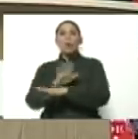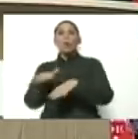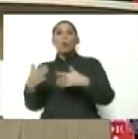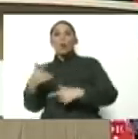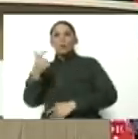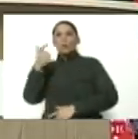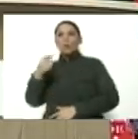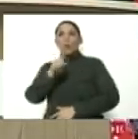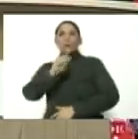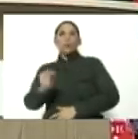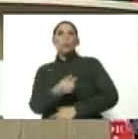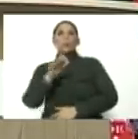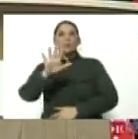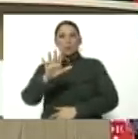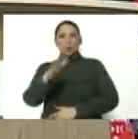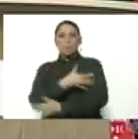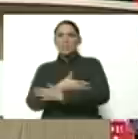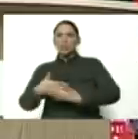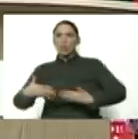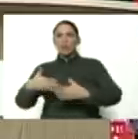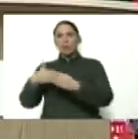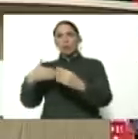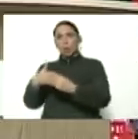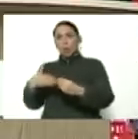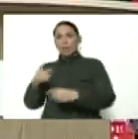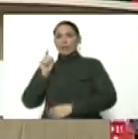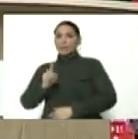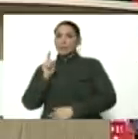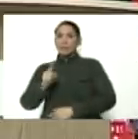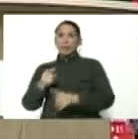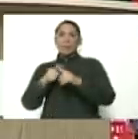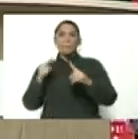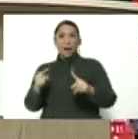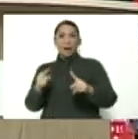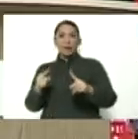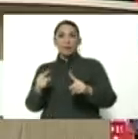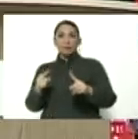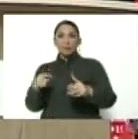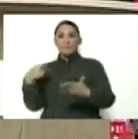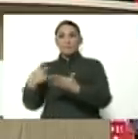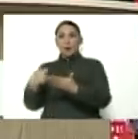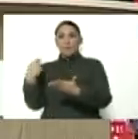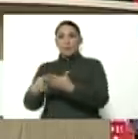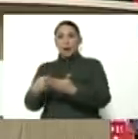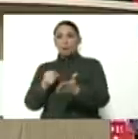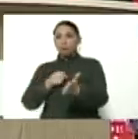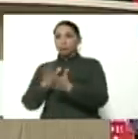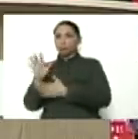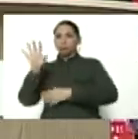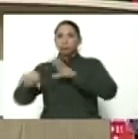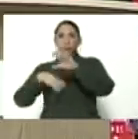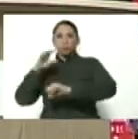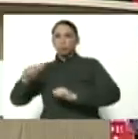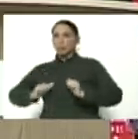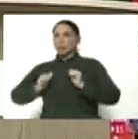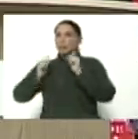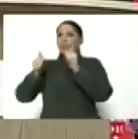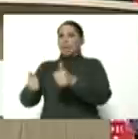el $1.5 millones que se requerían para los gastos, las compras